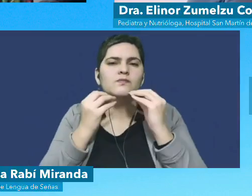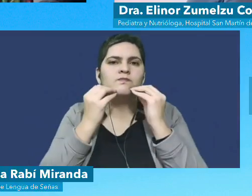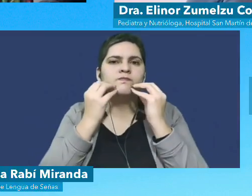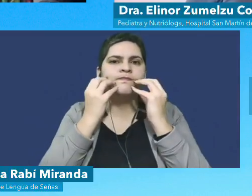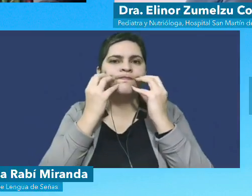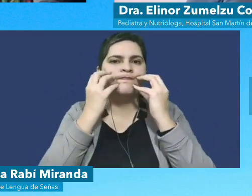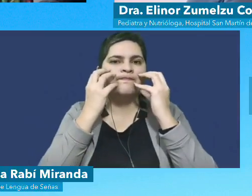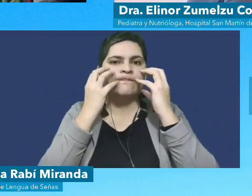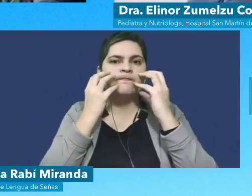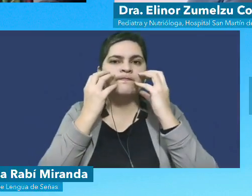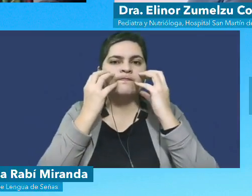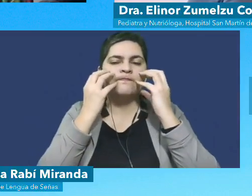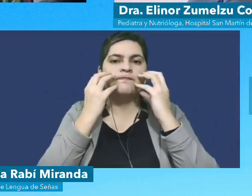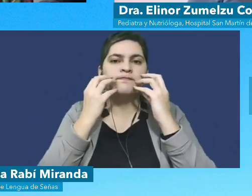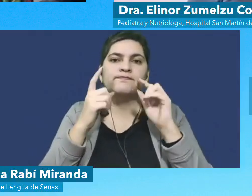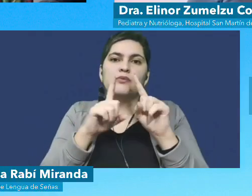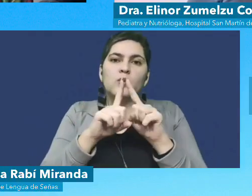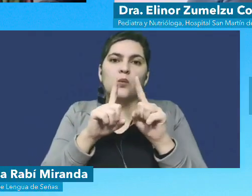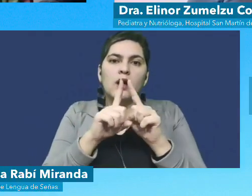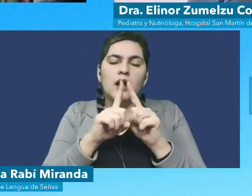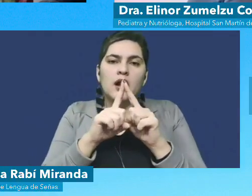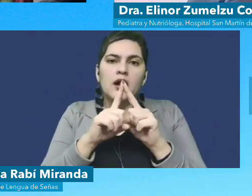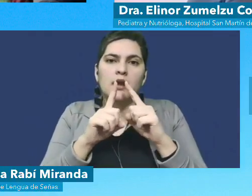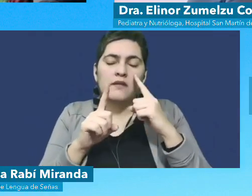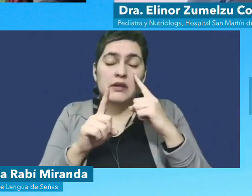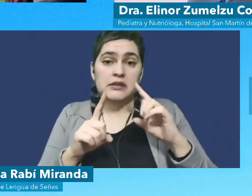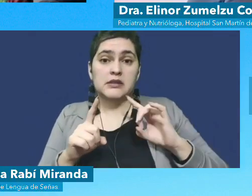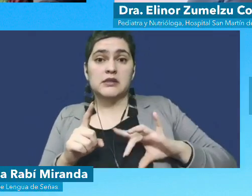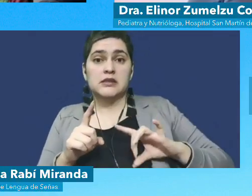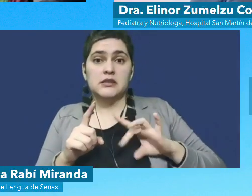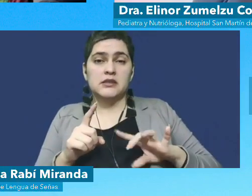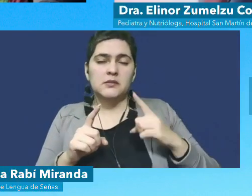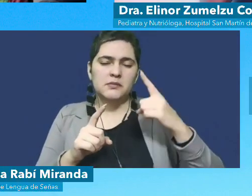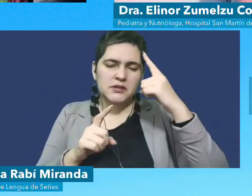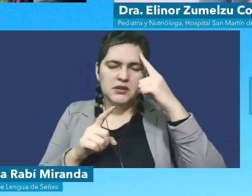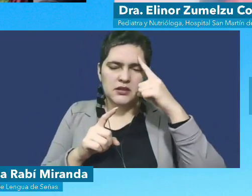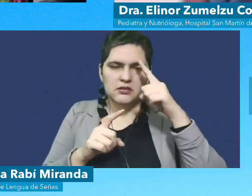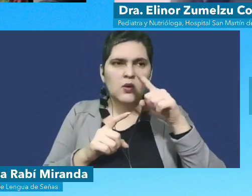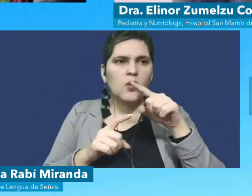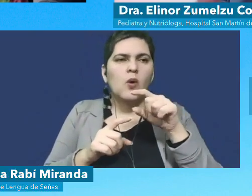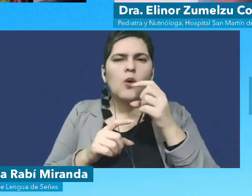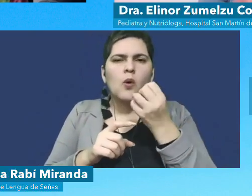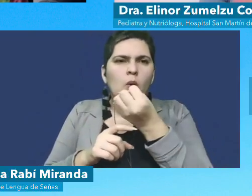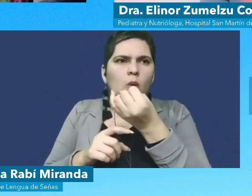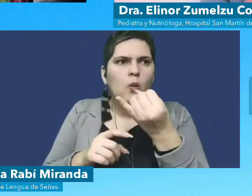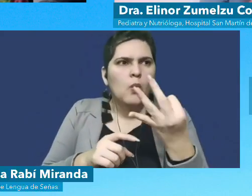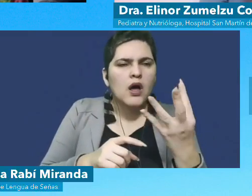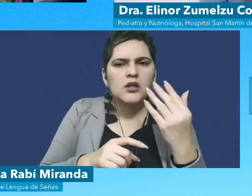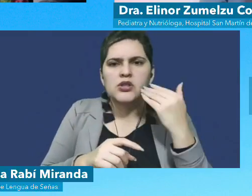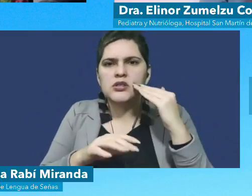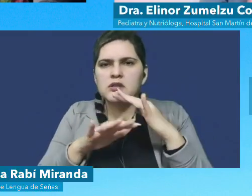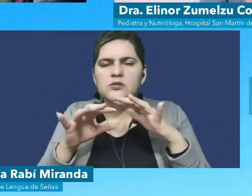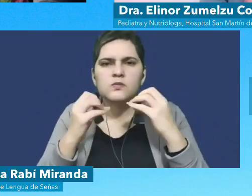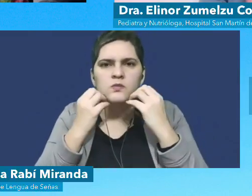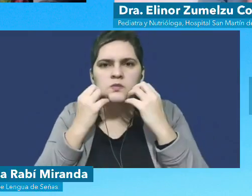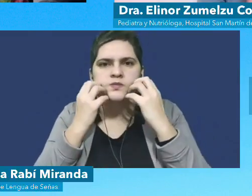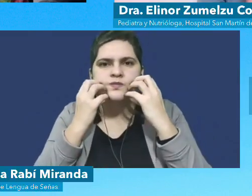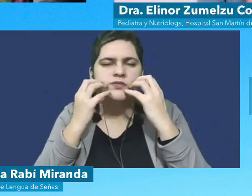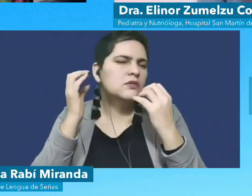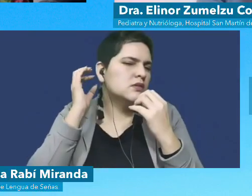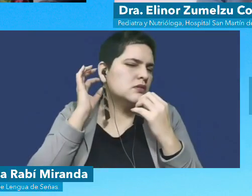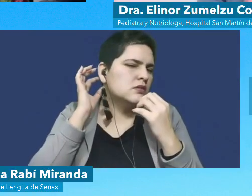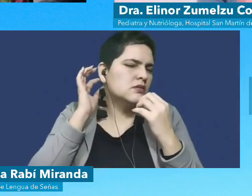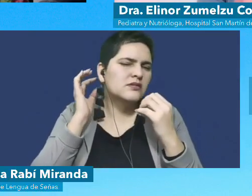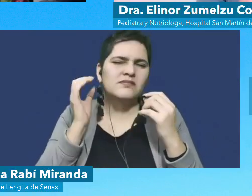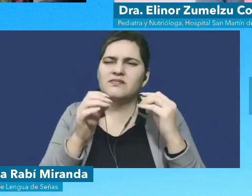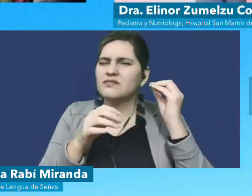al revés, si nosotros estamos acá en Chile, pensamos cuántos niños tienen eczema o tienen irritación detrás de las orejitas o manchas